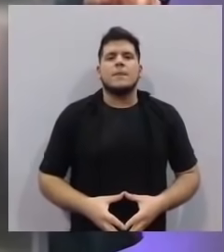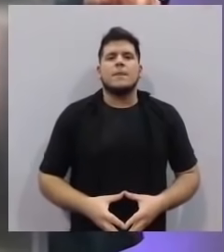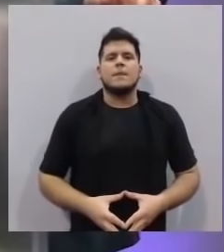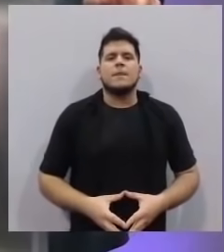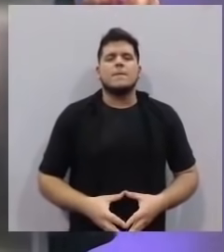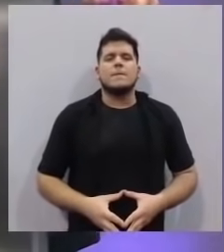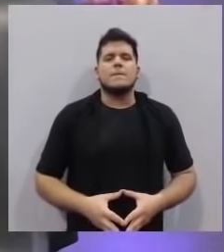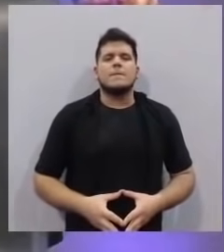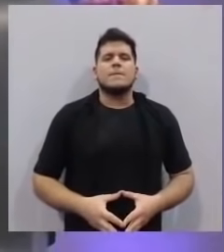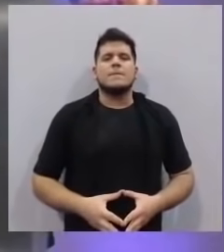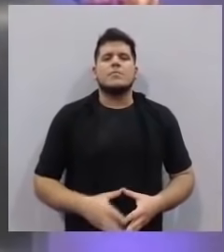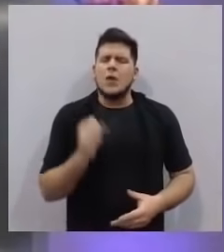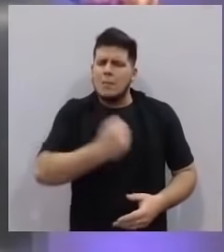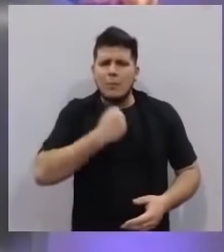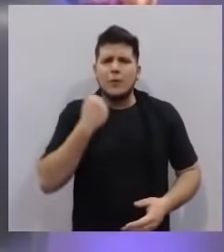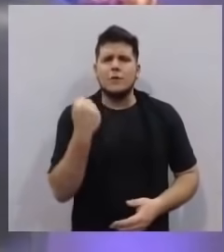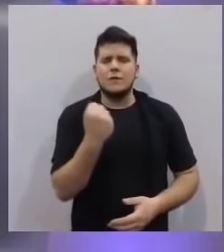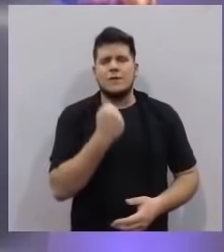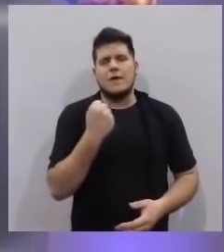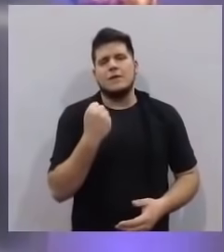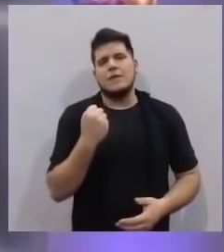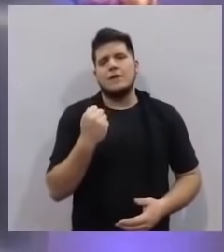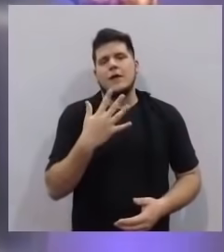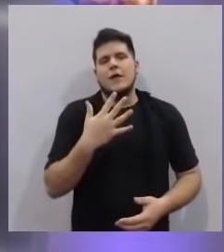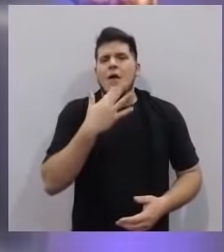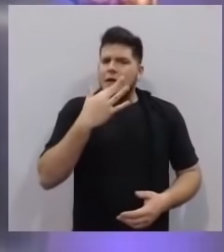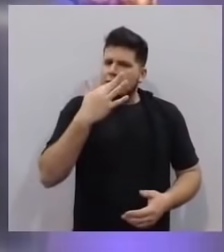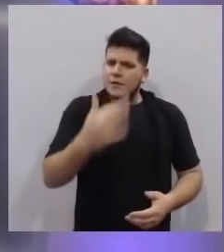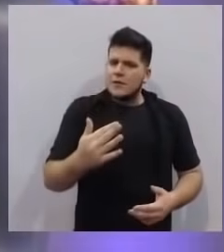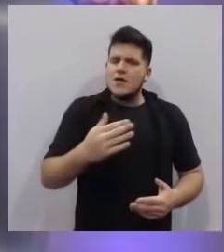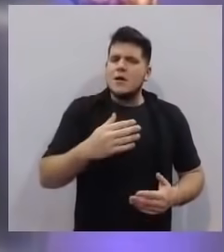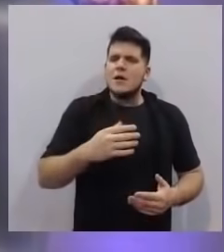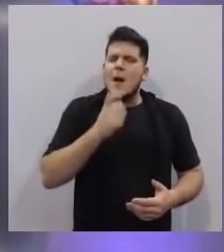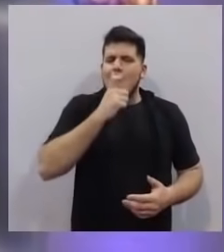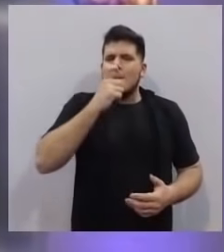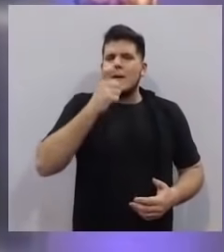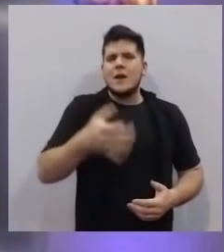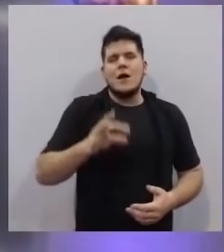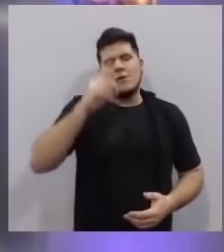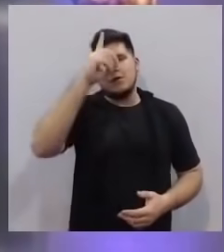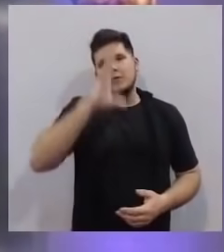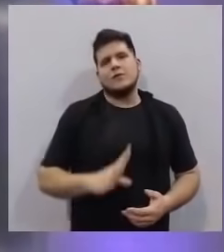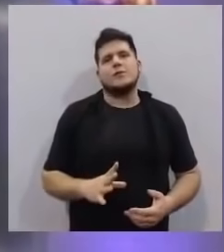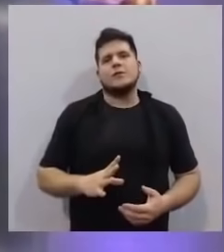o este mensaje que jesús deja cuánto nos debe inquietar para evangelizar